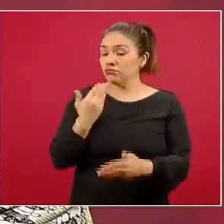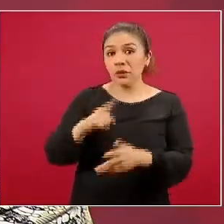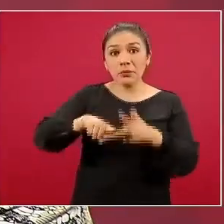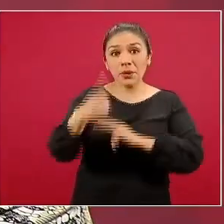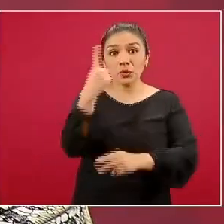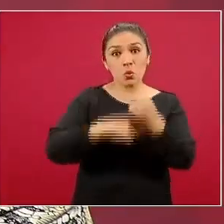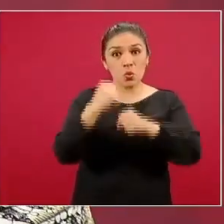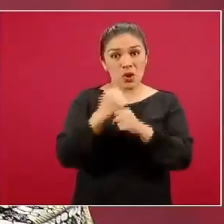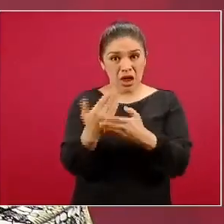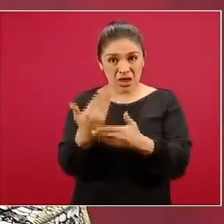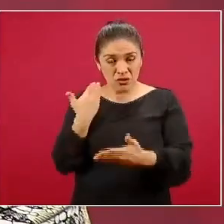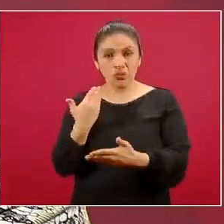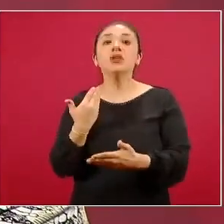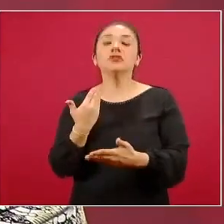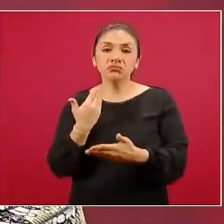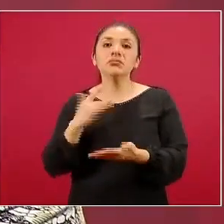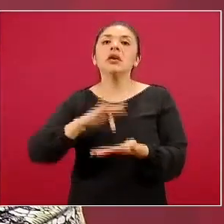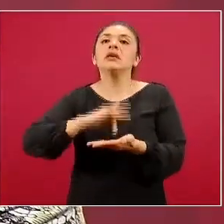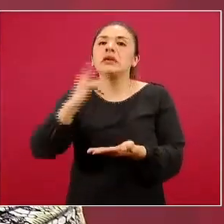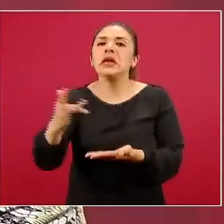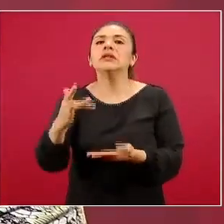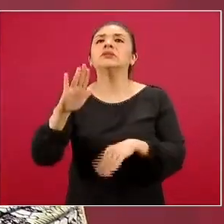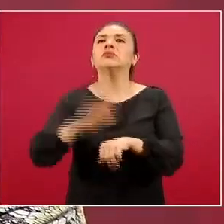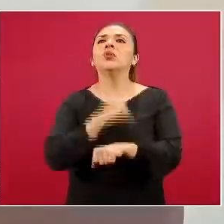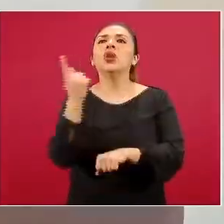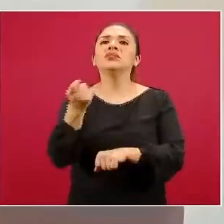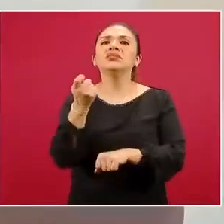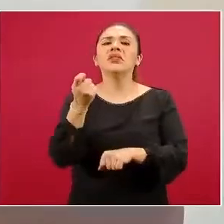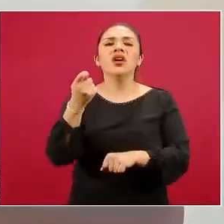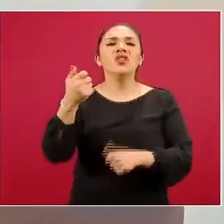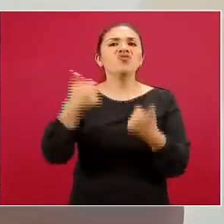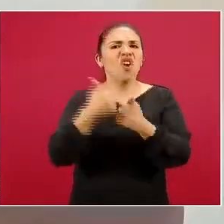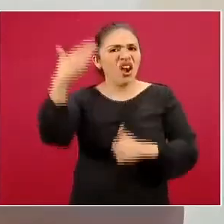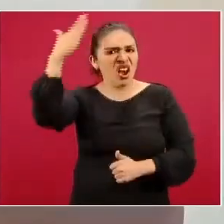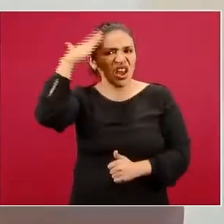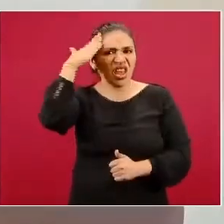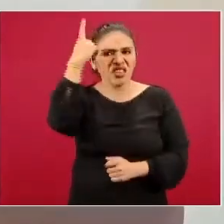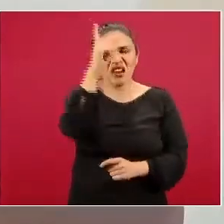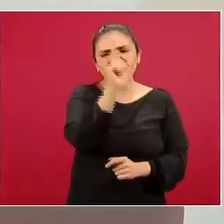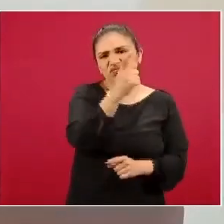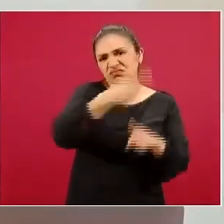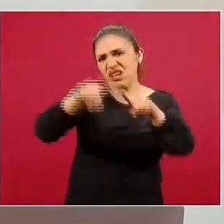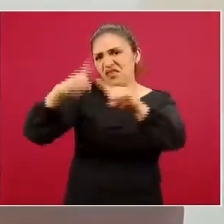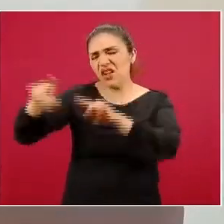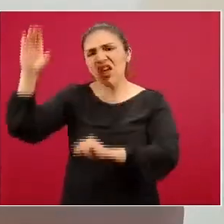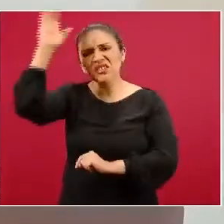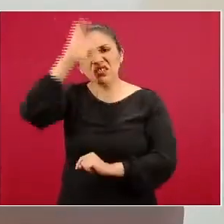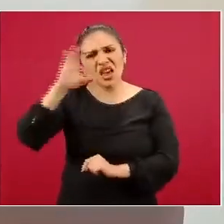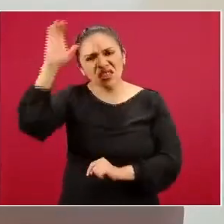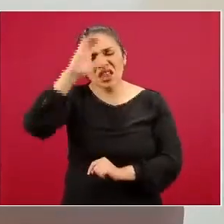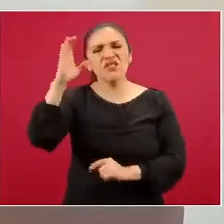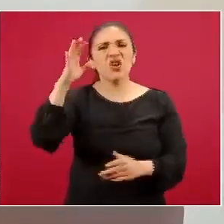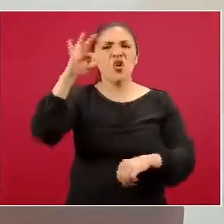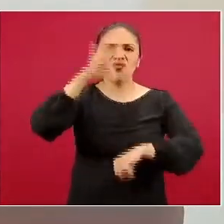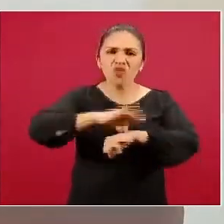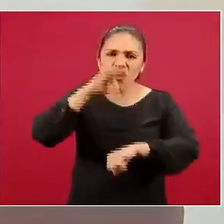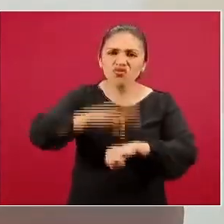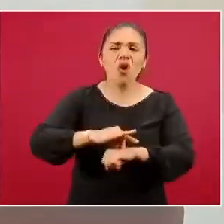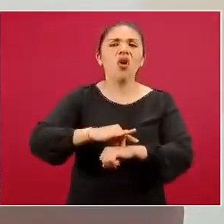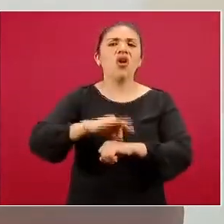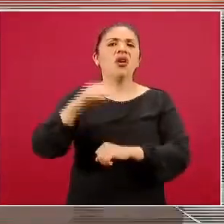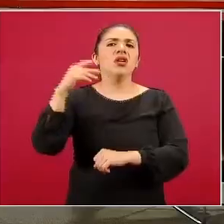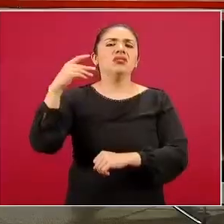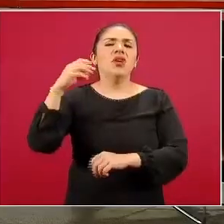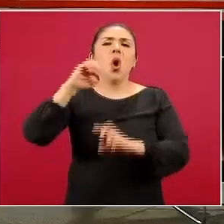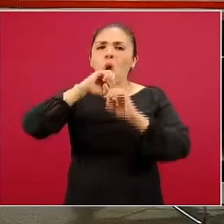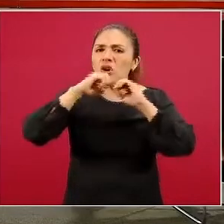pasado, gracias a toda una líderes clínicos, científicos, de organizaciones de la